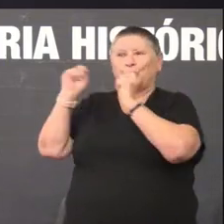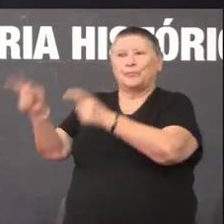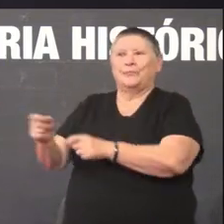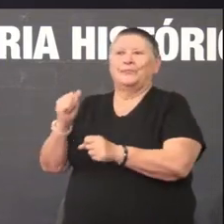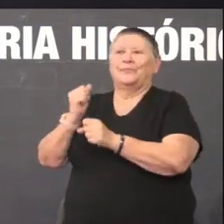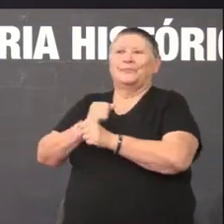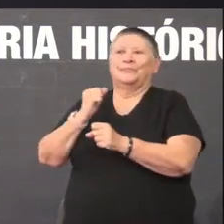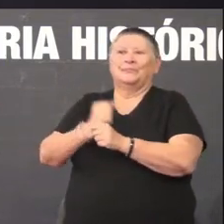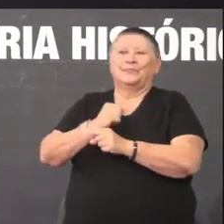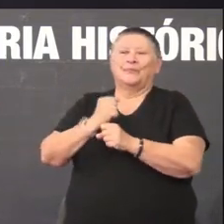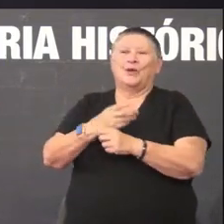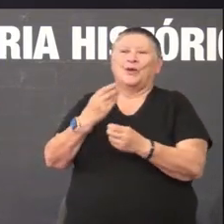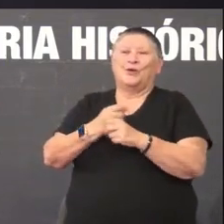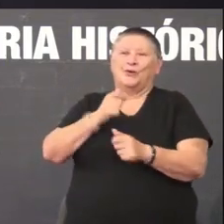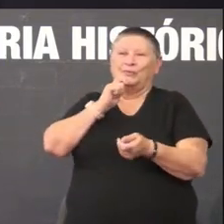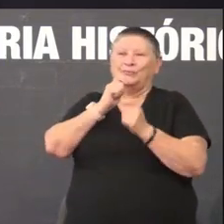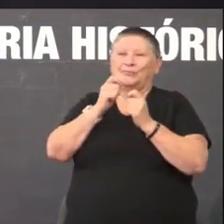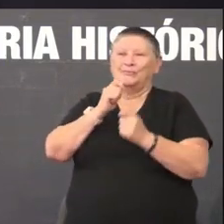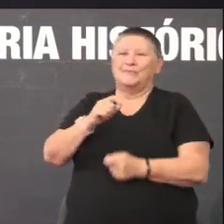con Ramón García,